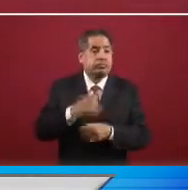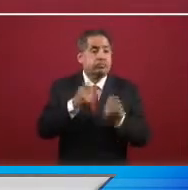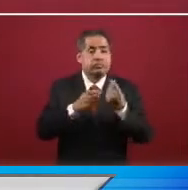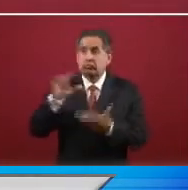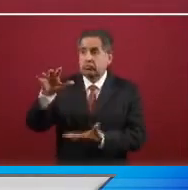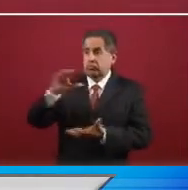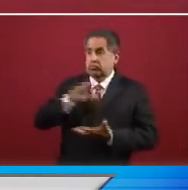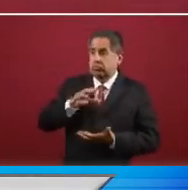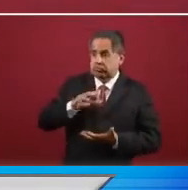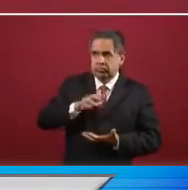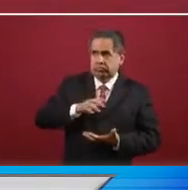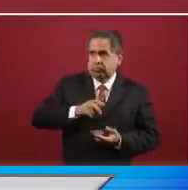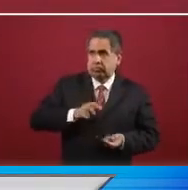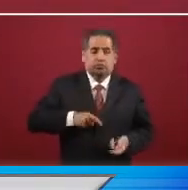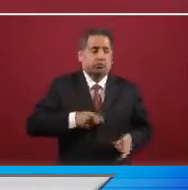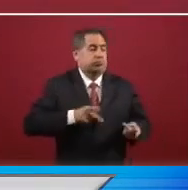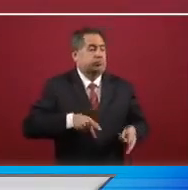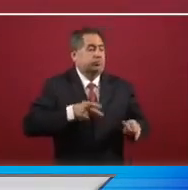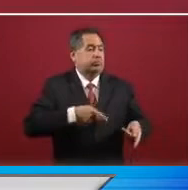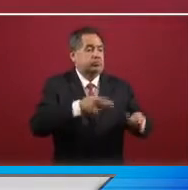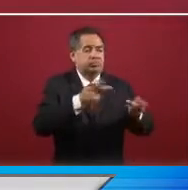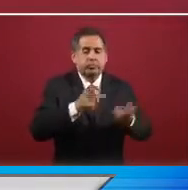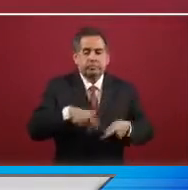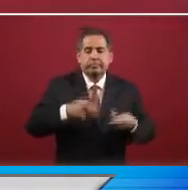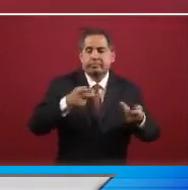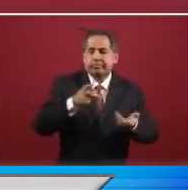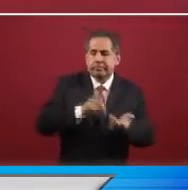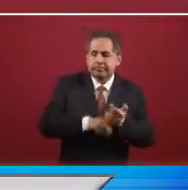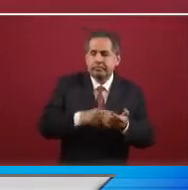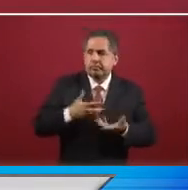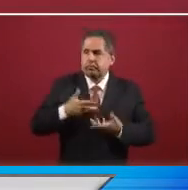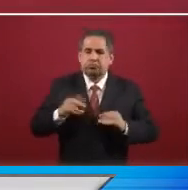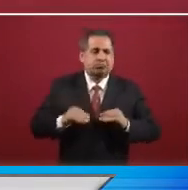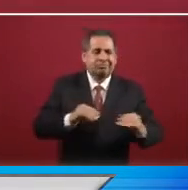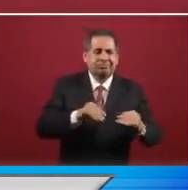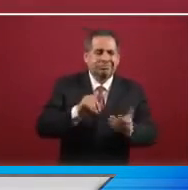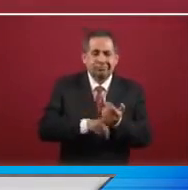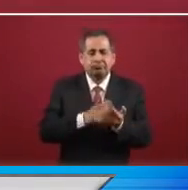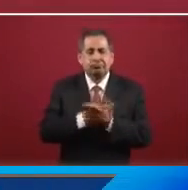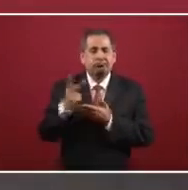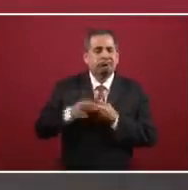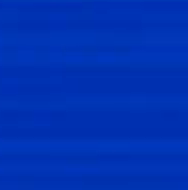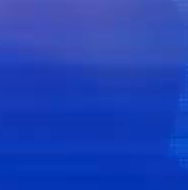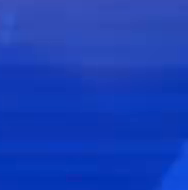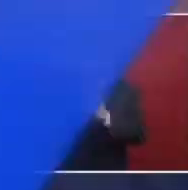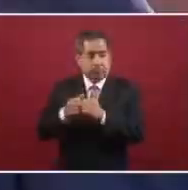o a intermediarios. Todos los recursos se entregarán de manera directa, evitando así la corrupción.